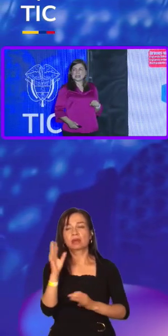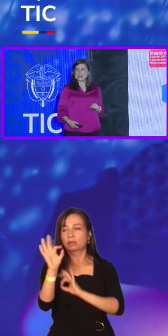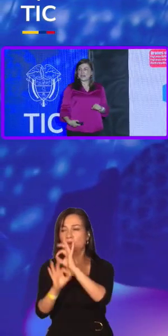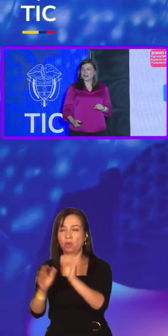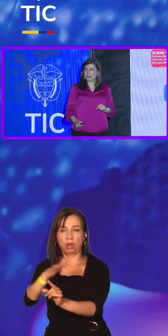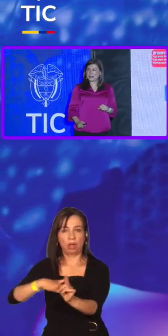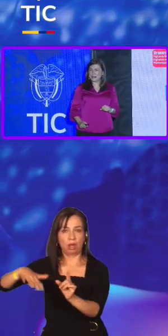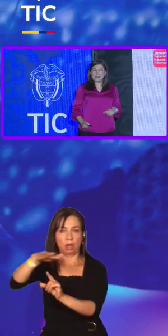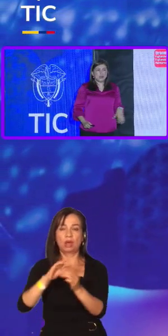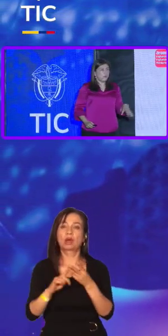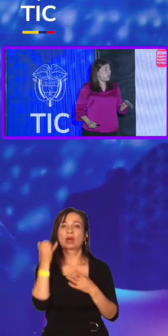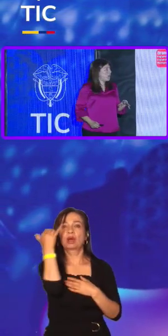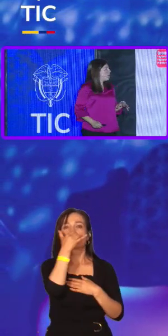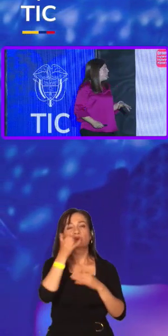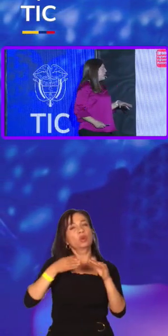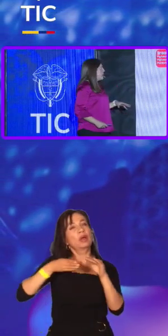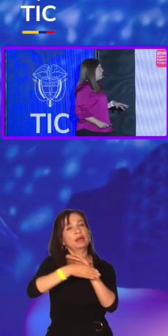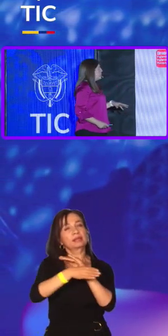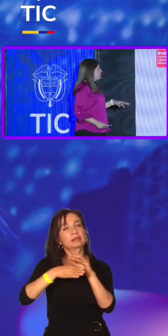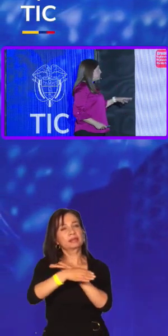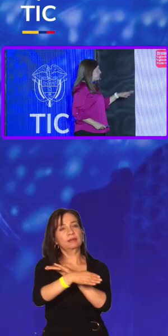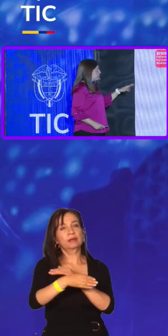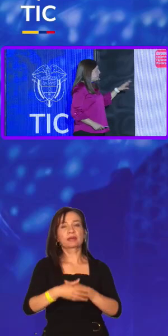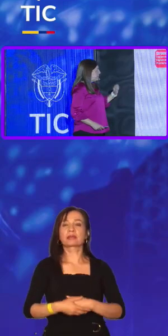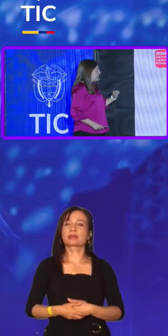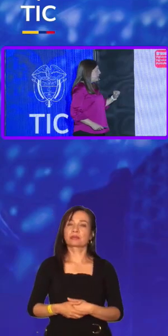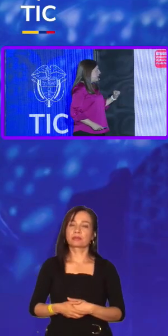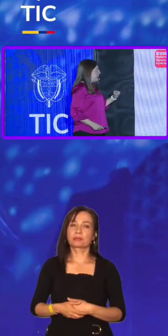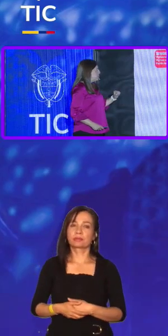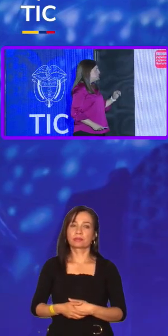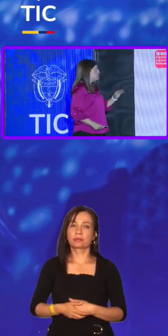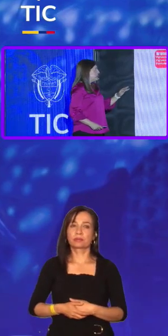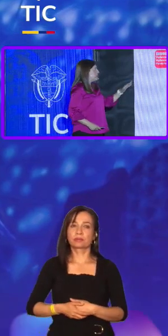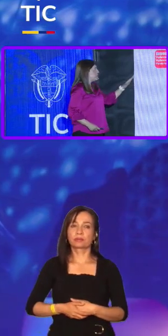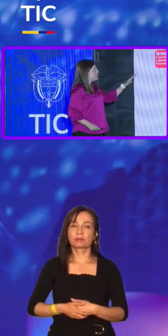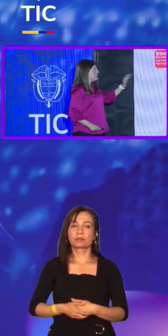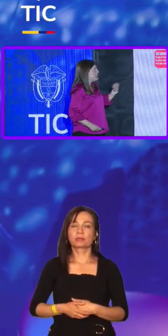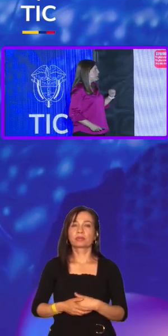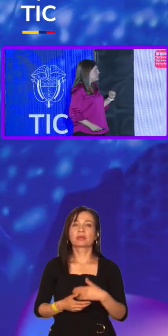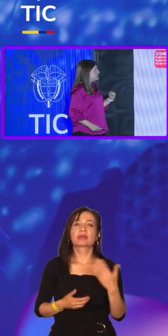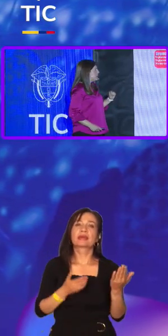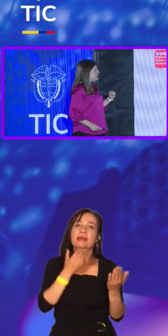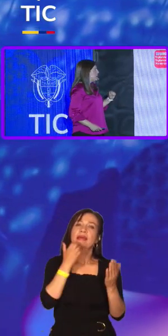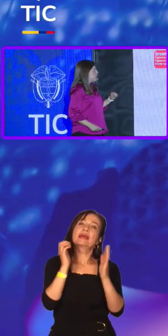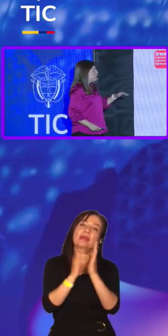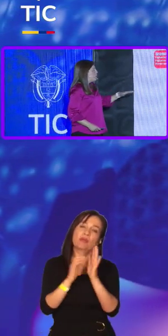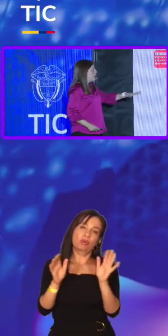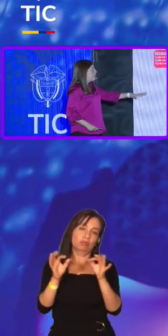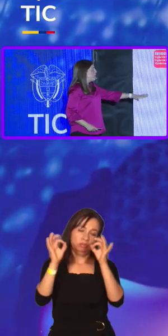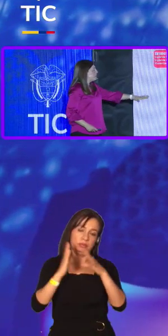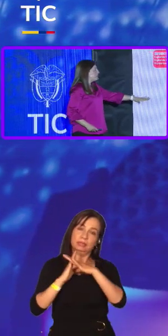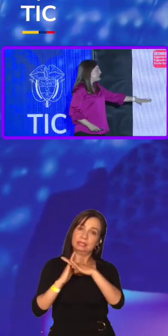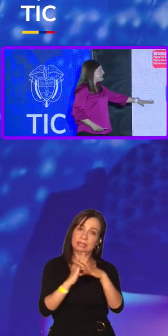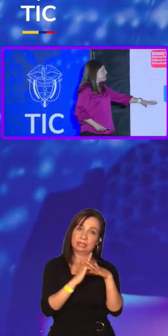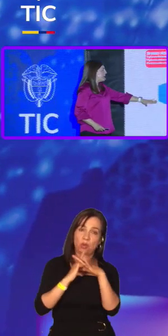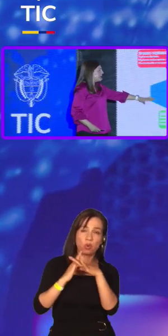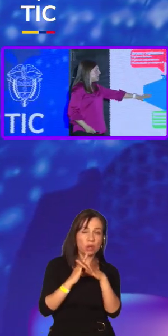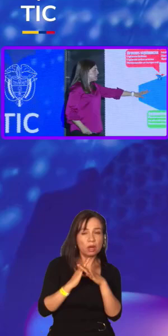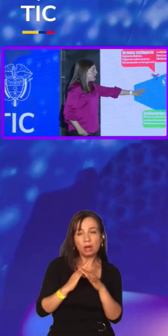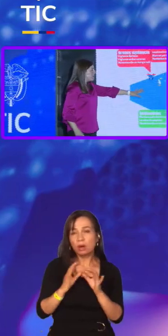y en azul accesibilidad. Puedo, por ejemplo, en seguridad, ¿verdad?